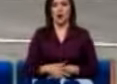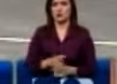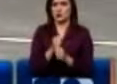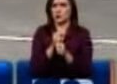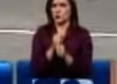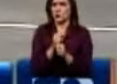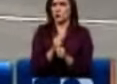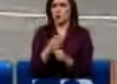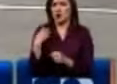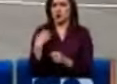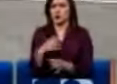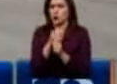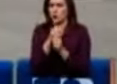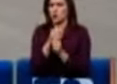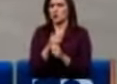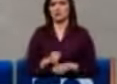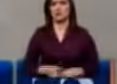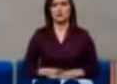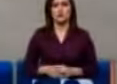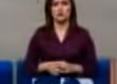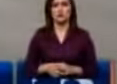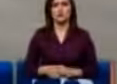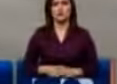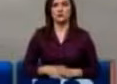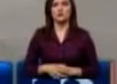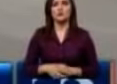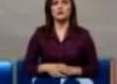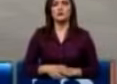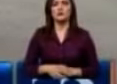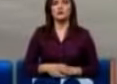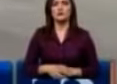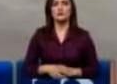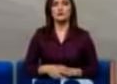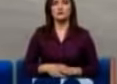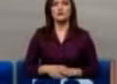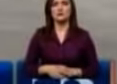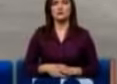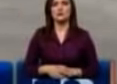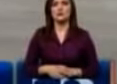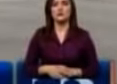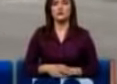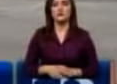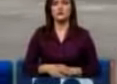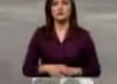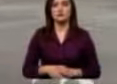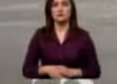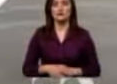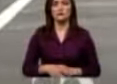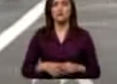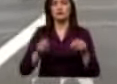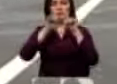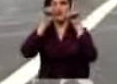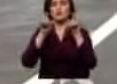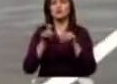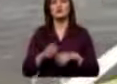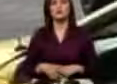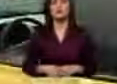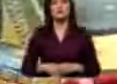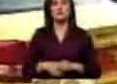garantías a fin de evitar accidentes en el sector. Julio, en ese momento tenemos una pregunta desde Estudio Gigi.